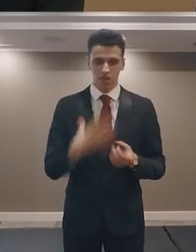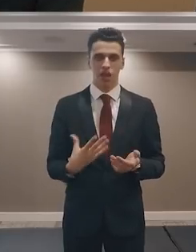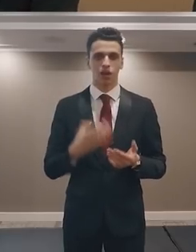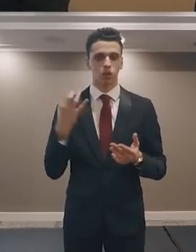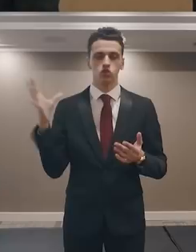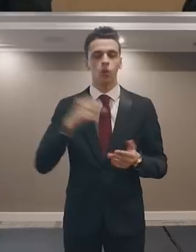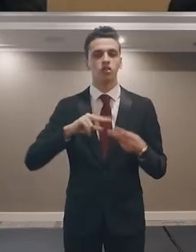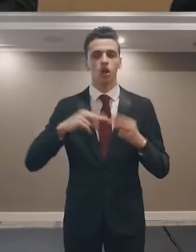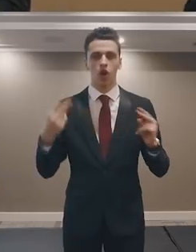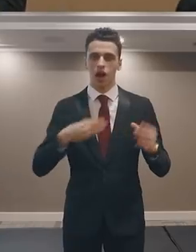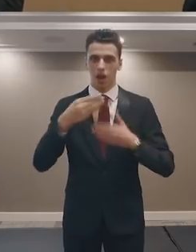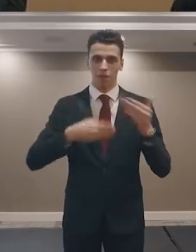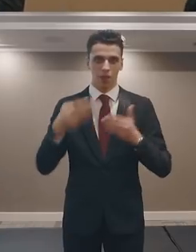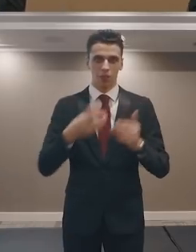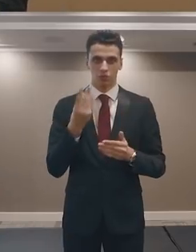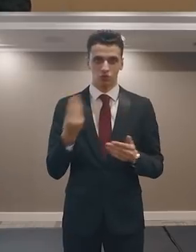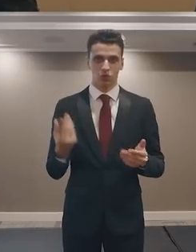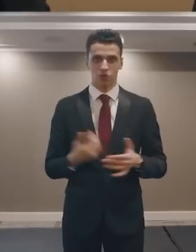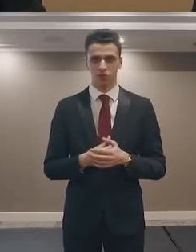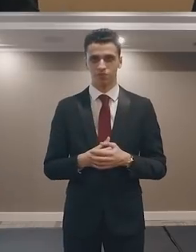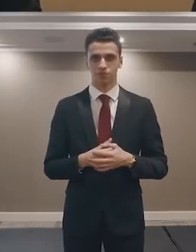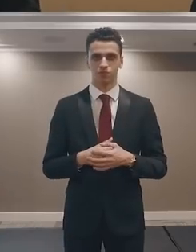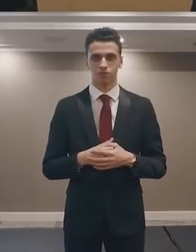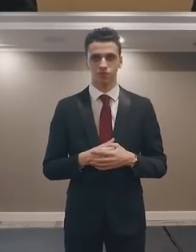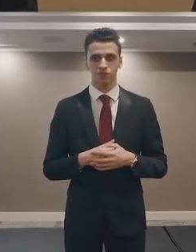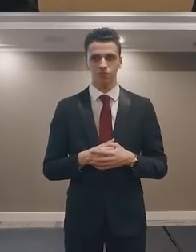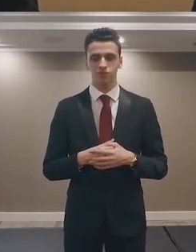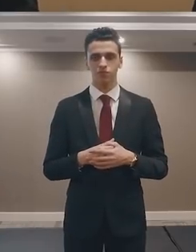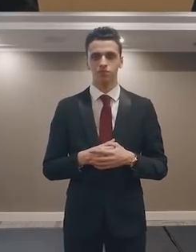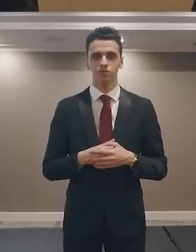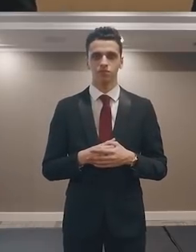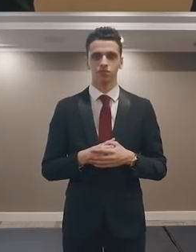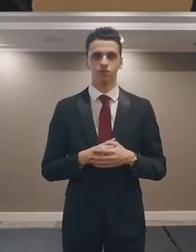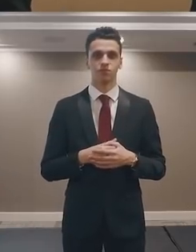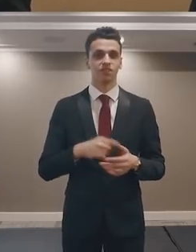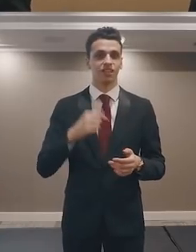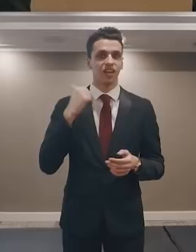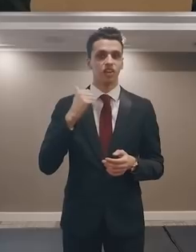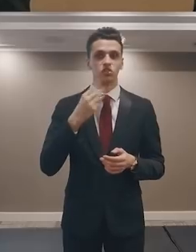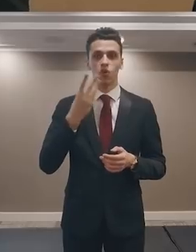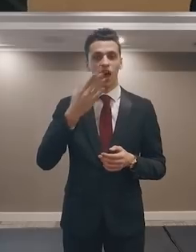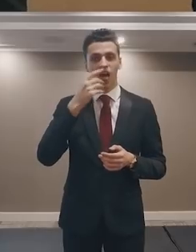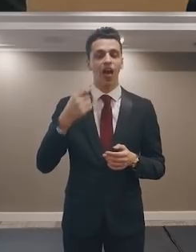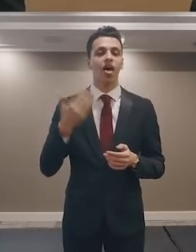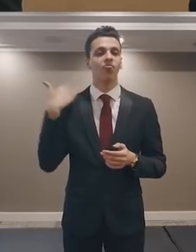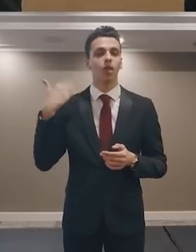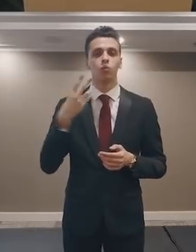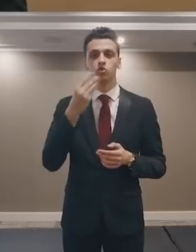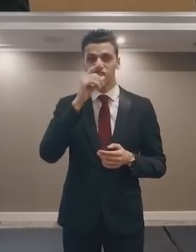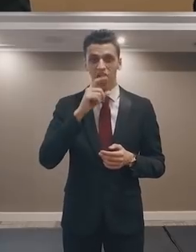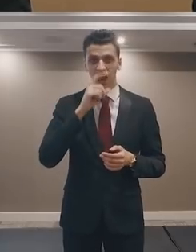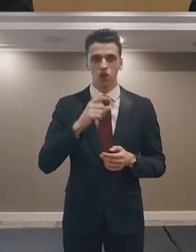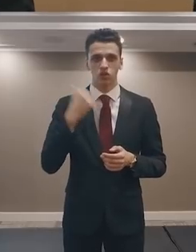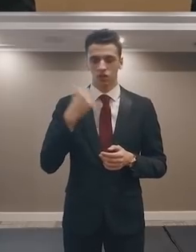quiere comodidad la gente que quiere sacar el teléfono voy aquí pinchado en el coche por ti pero esto hace años era impensable increases dentro de